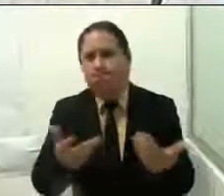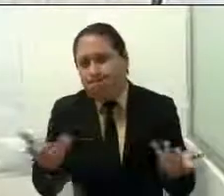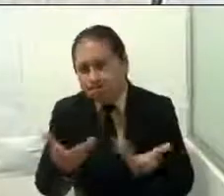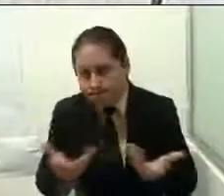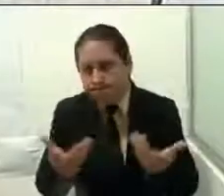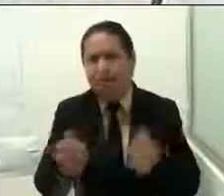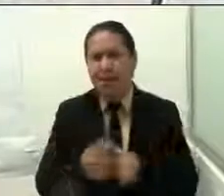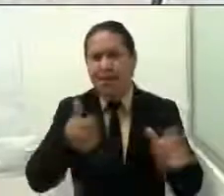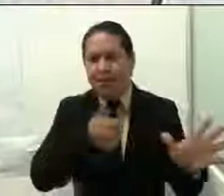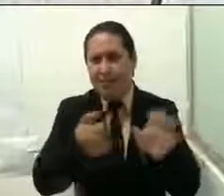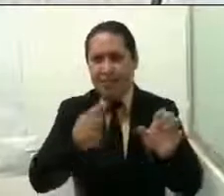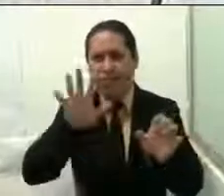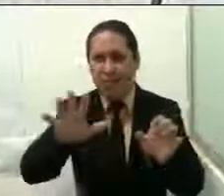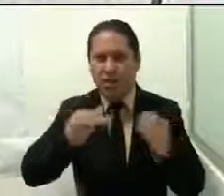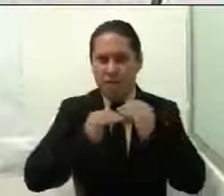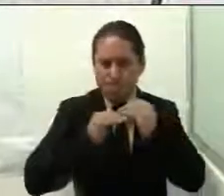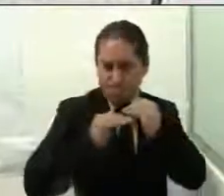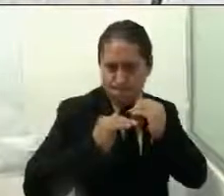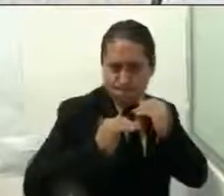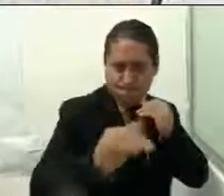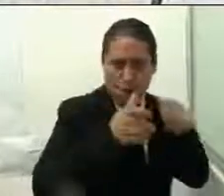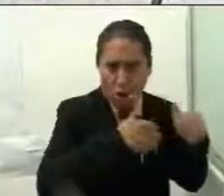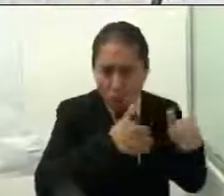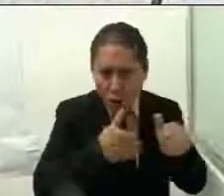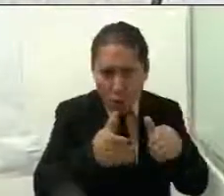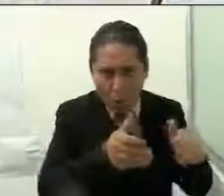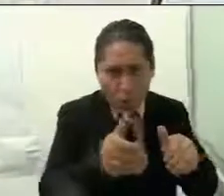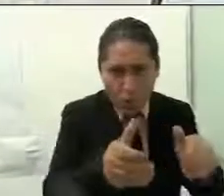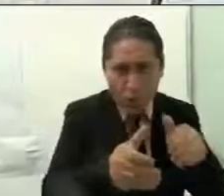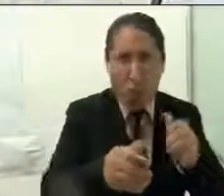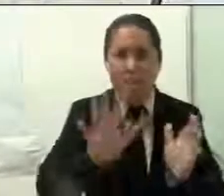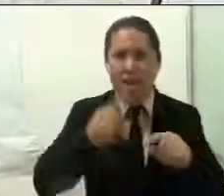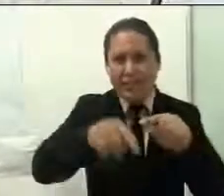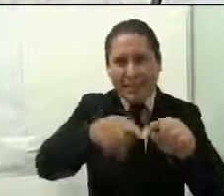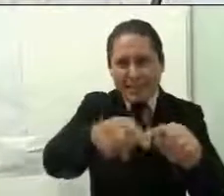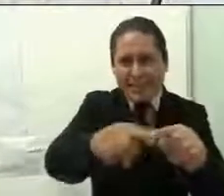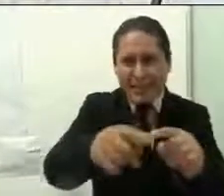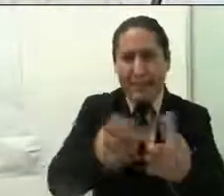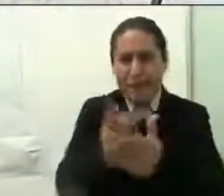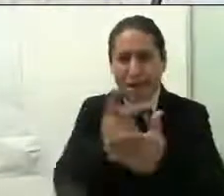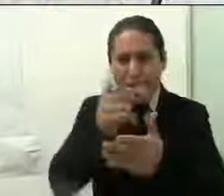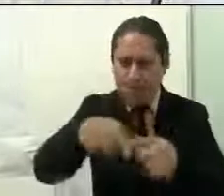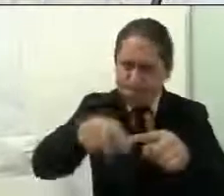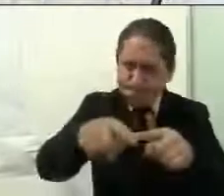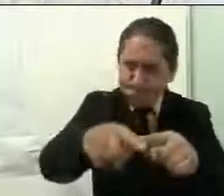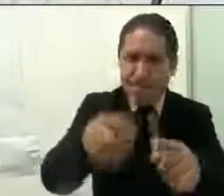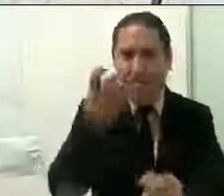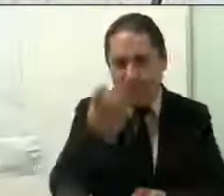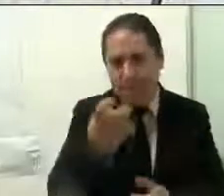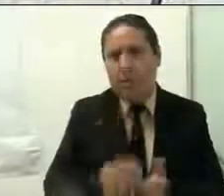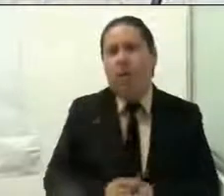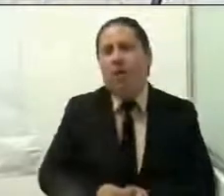605 kilómetros de caminos sacacosechas y 407 hectáreas